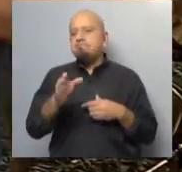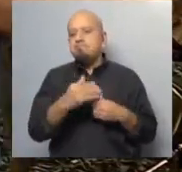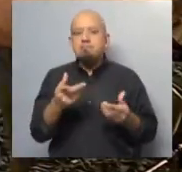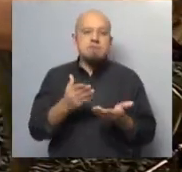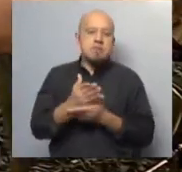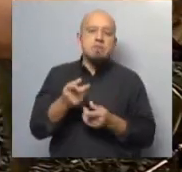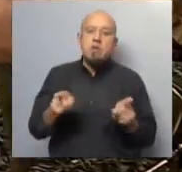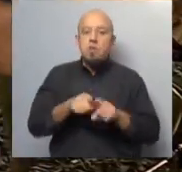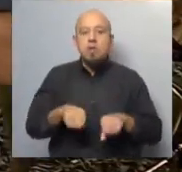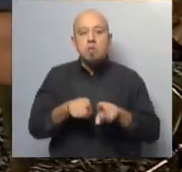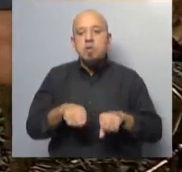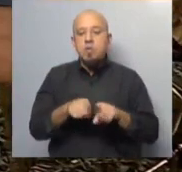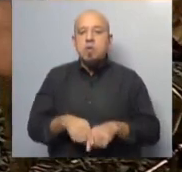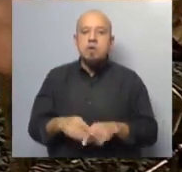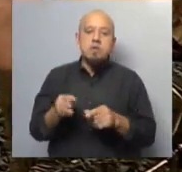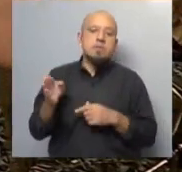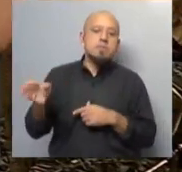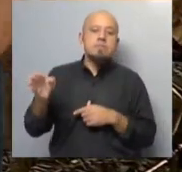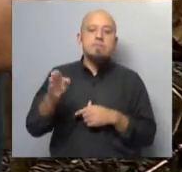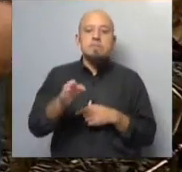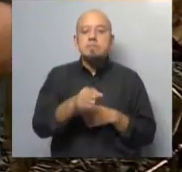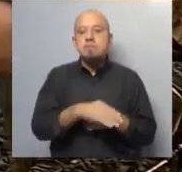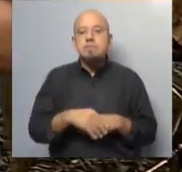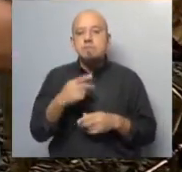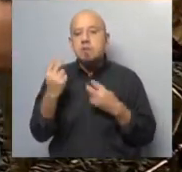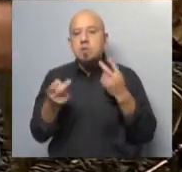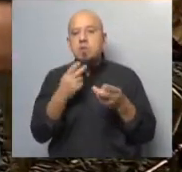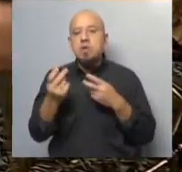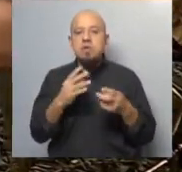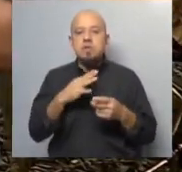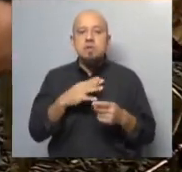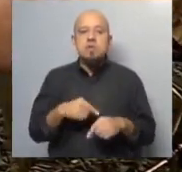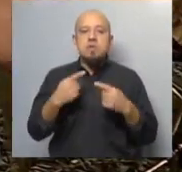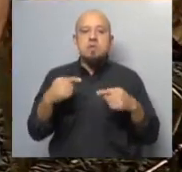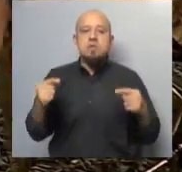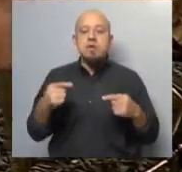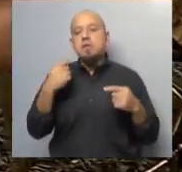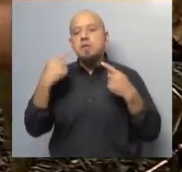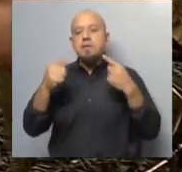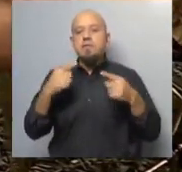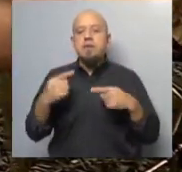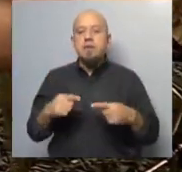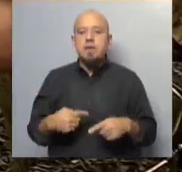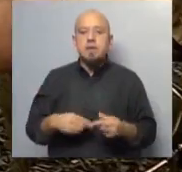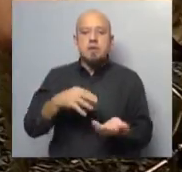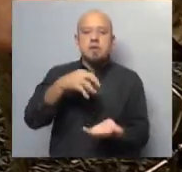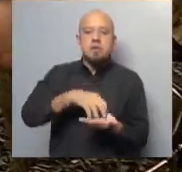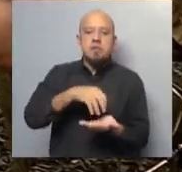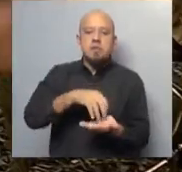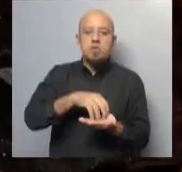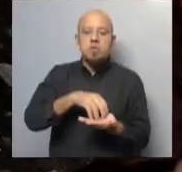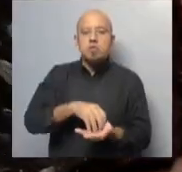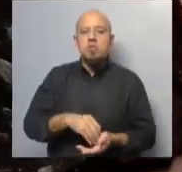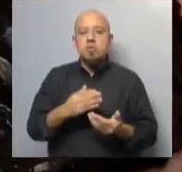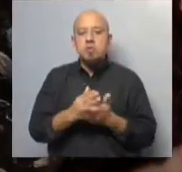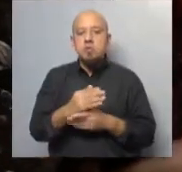Entonces, una salida a un parque urbano, una salida en búsqueda de ver qué es lo que sucede si queremos salir a buscar y ver hongos, es siempre de